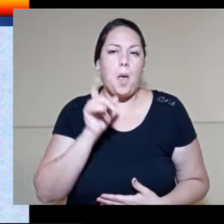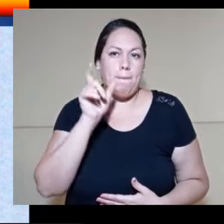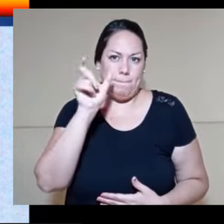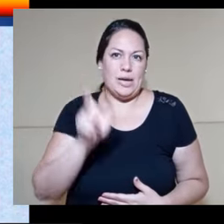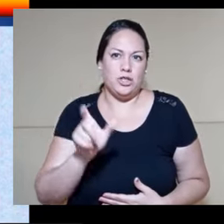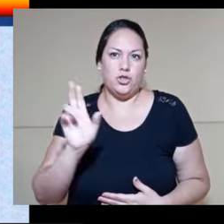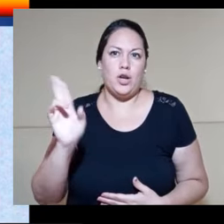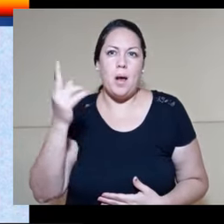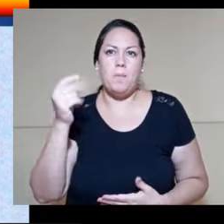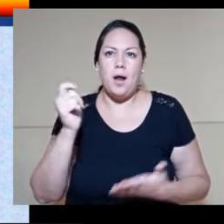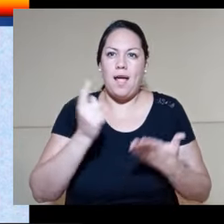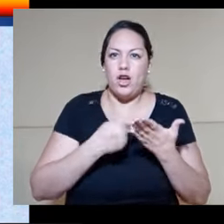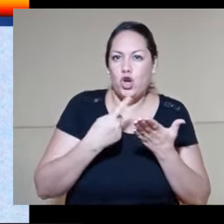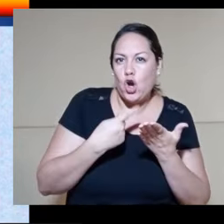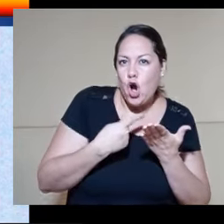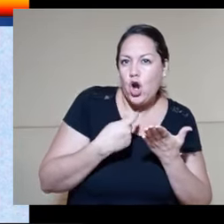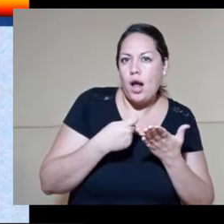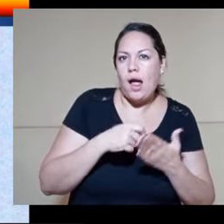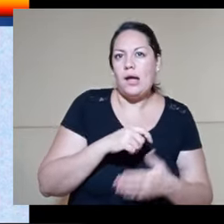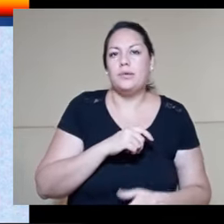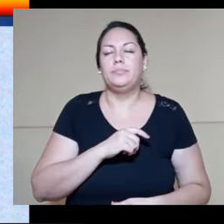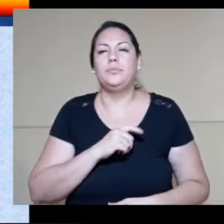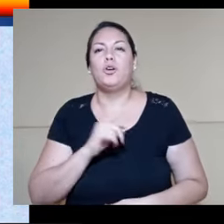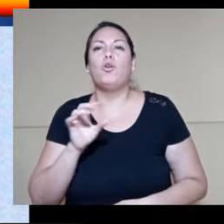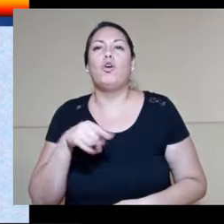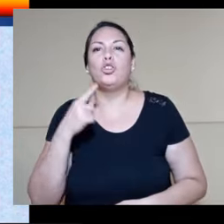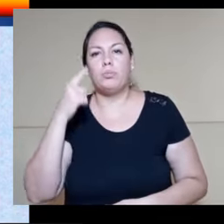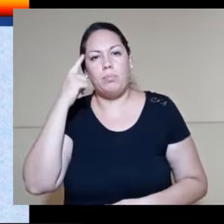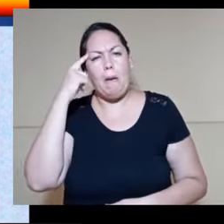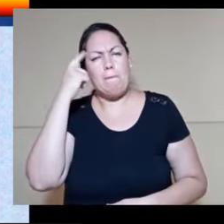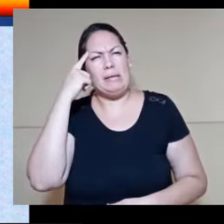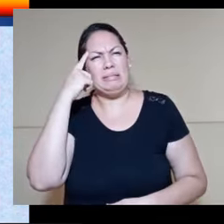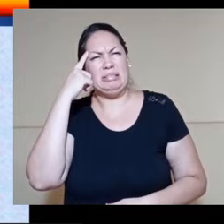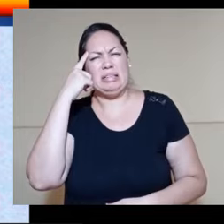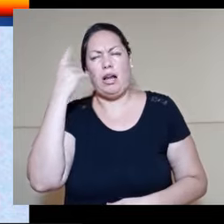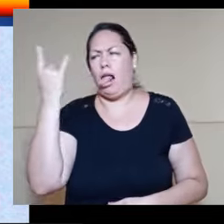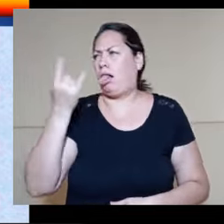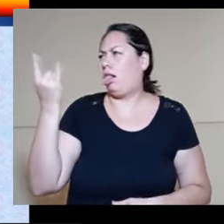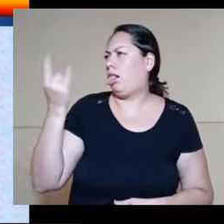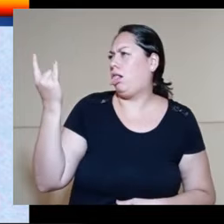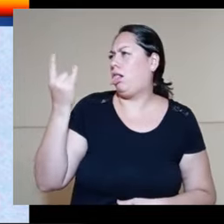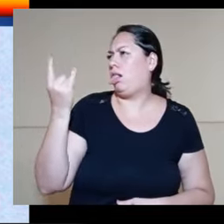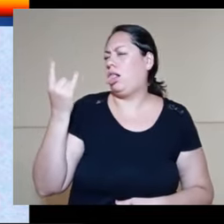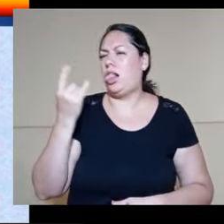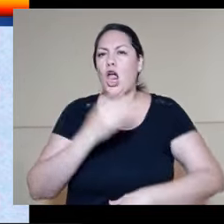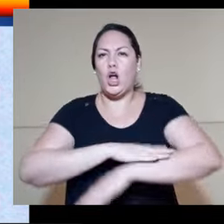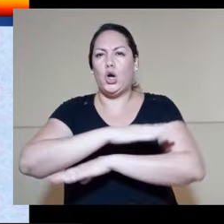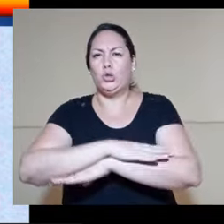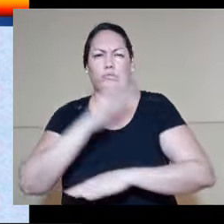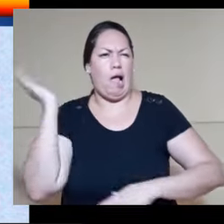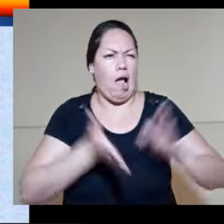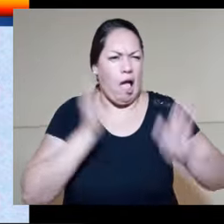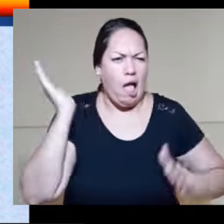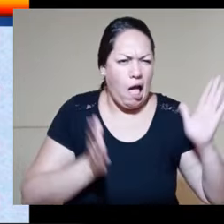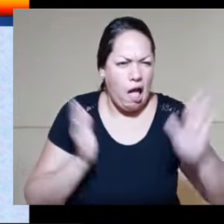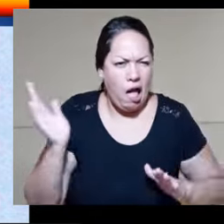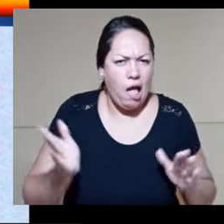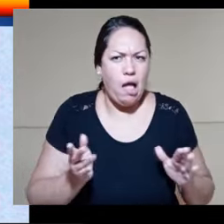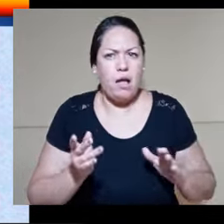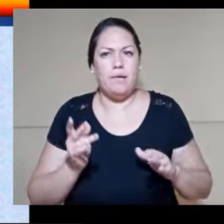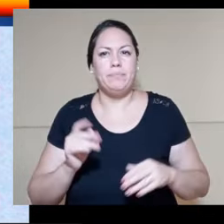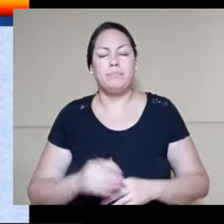puede dar un paro cardiorrespiratorio, de eso se mueren las intoxicaciones por cocaína, que empiezan a tener delirios, alucinaciones,